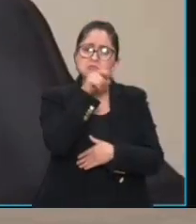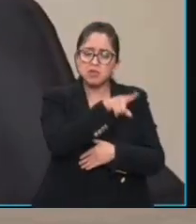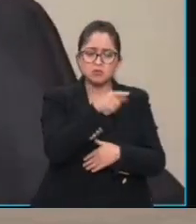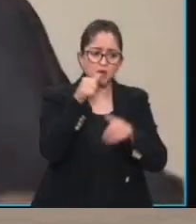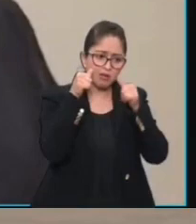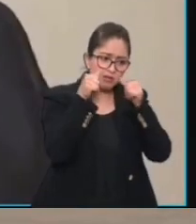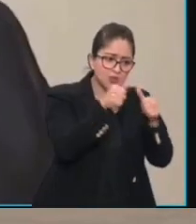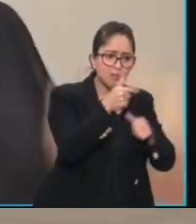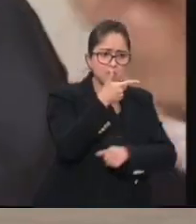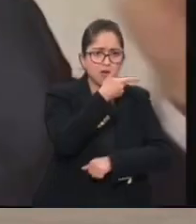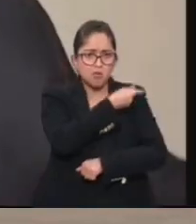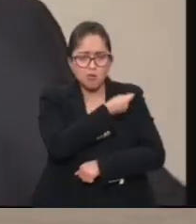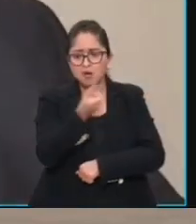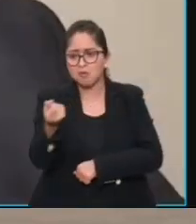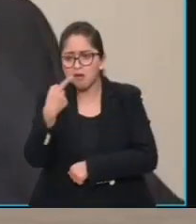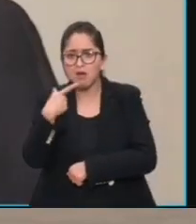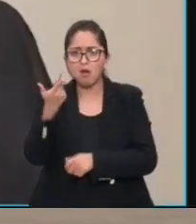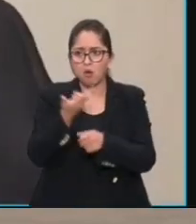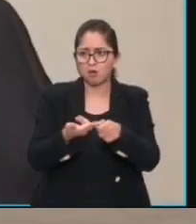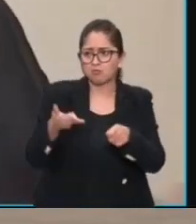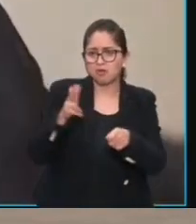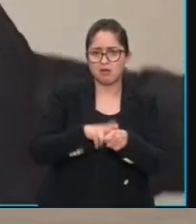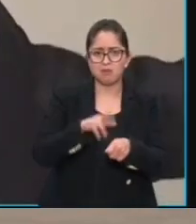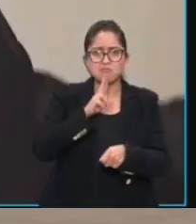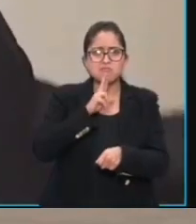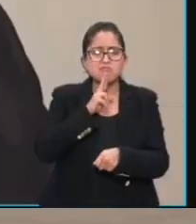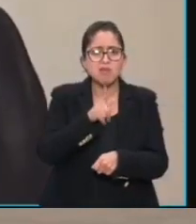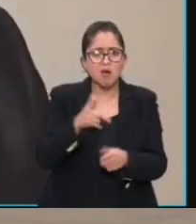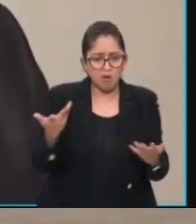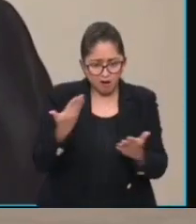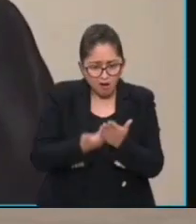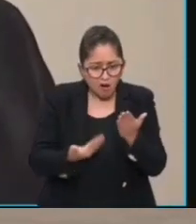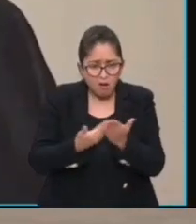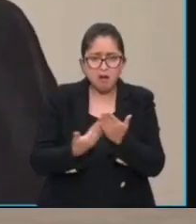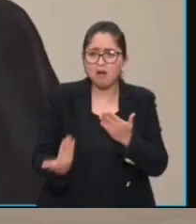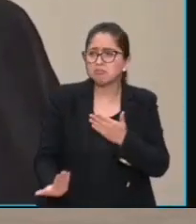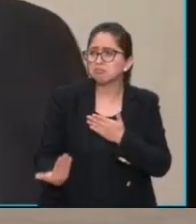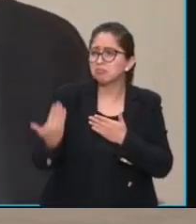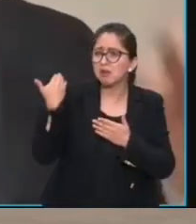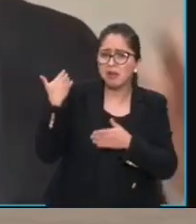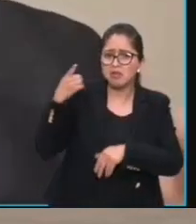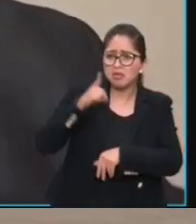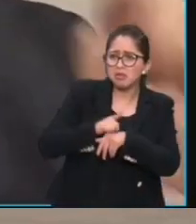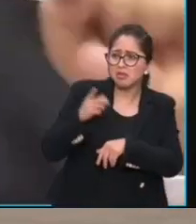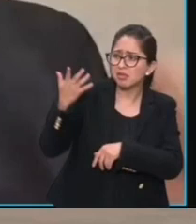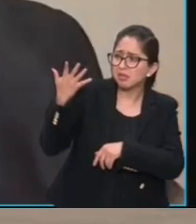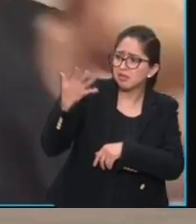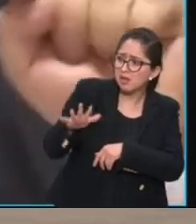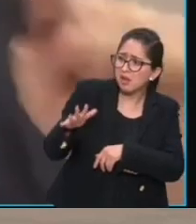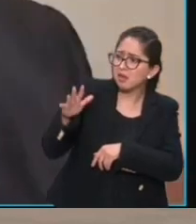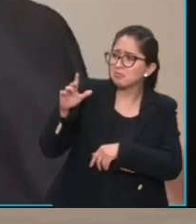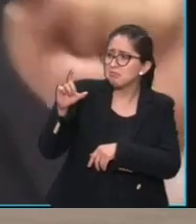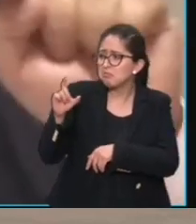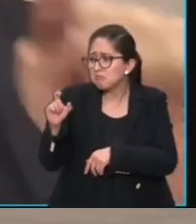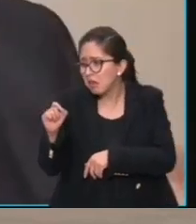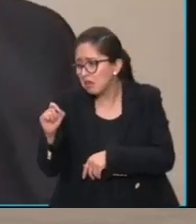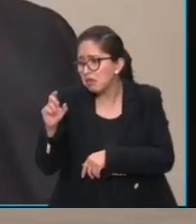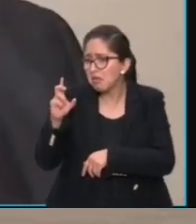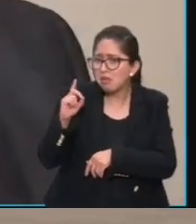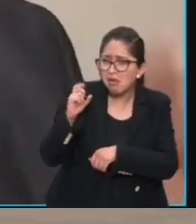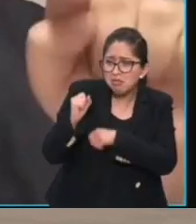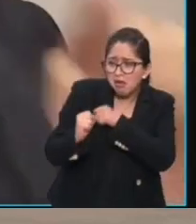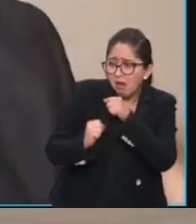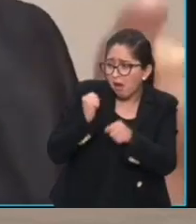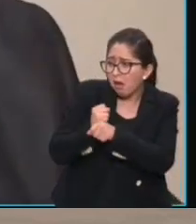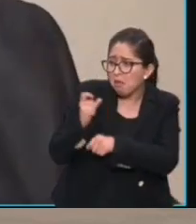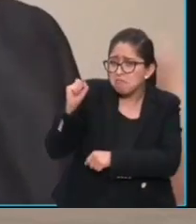medicamentos, en mejores hospitales, en la actualidad. No lo que hicieron hace 10, 20, 30 años, sino los eligieron para